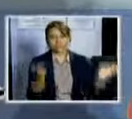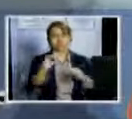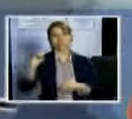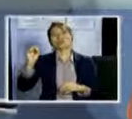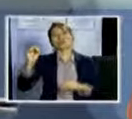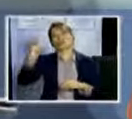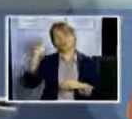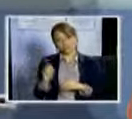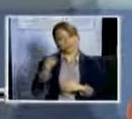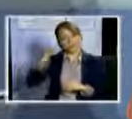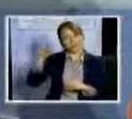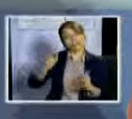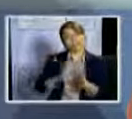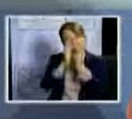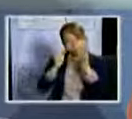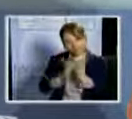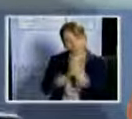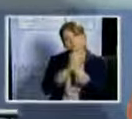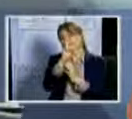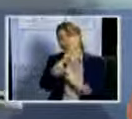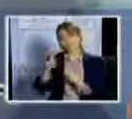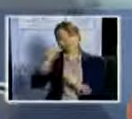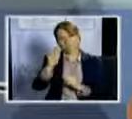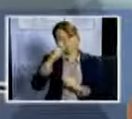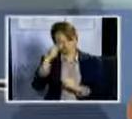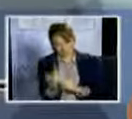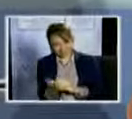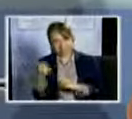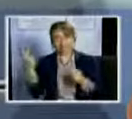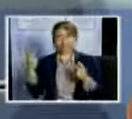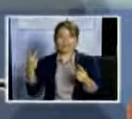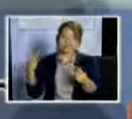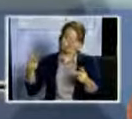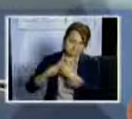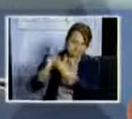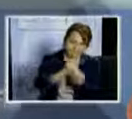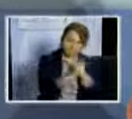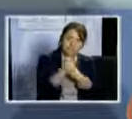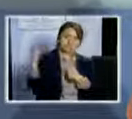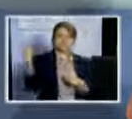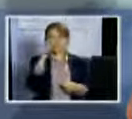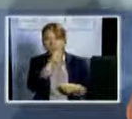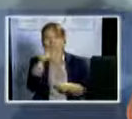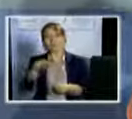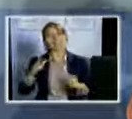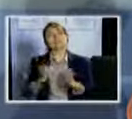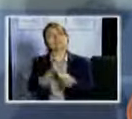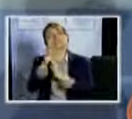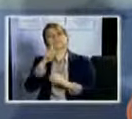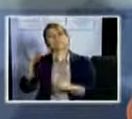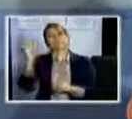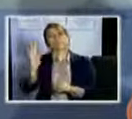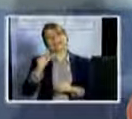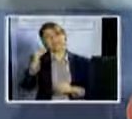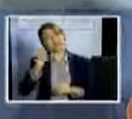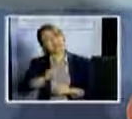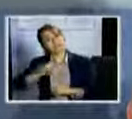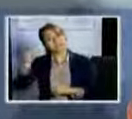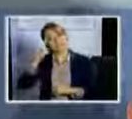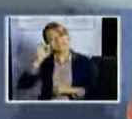participaron 127 países, en la segunda en Nayarit, México, participaron 146 y en la tercera en Viena